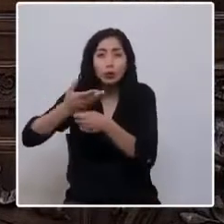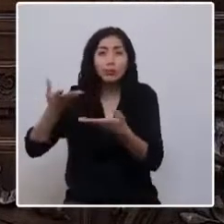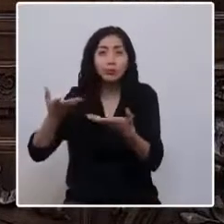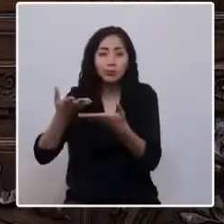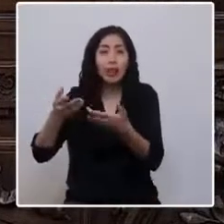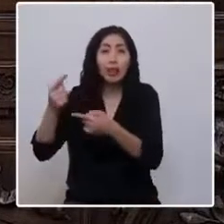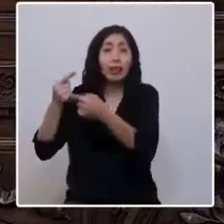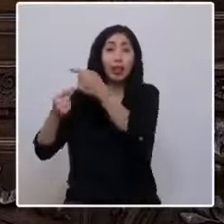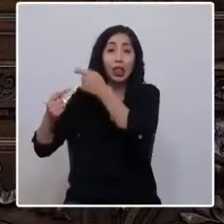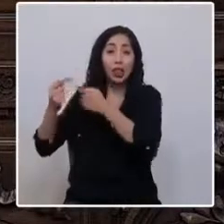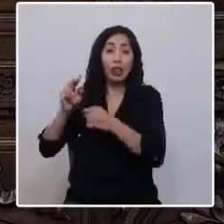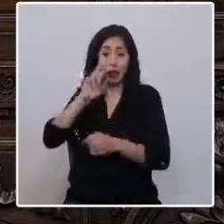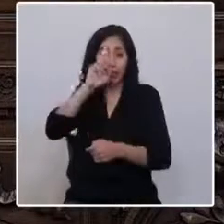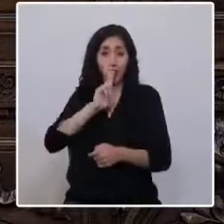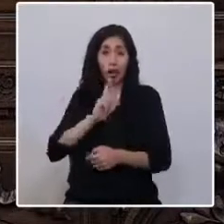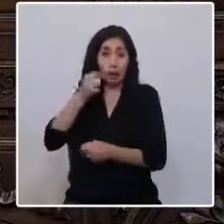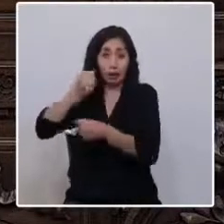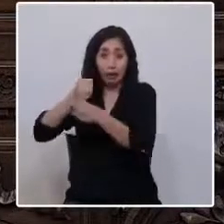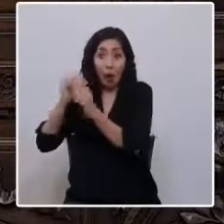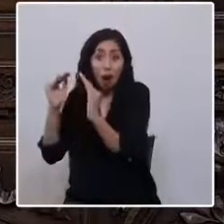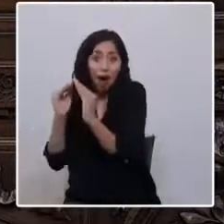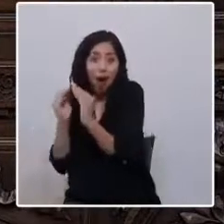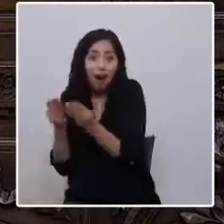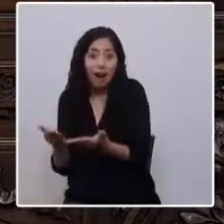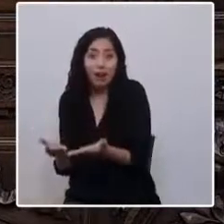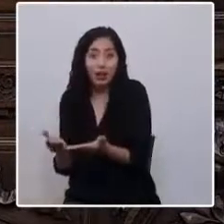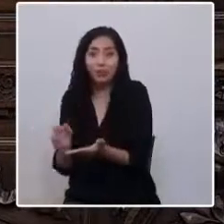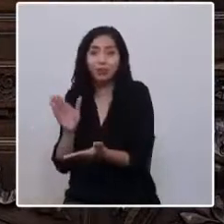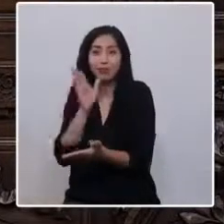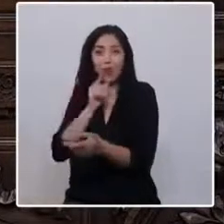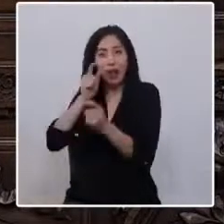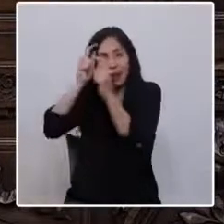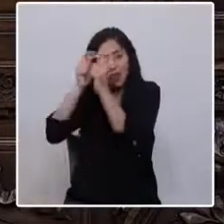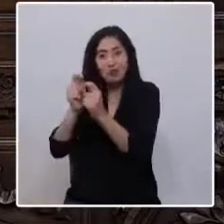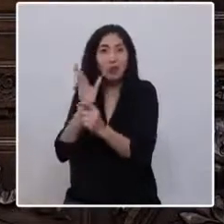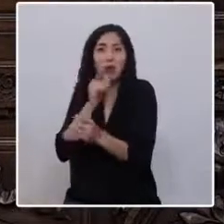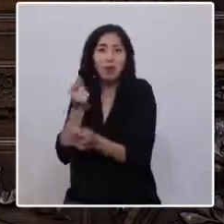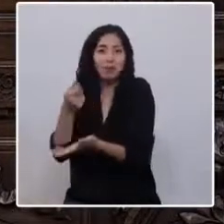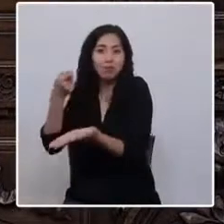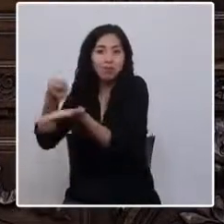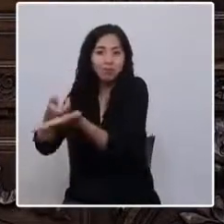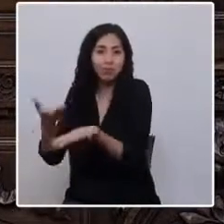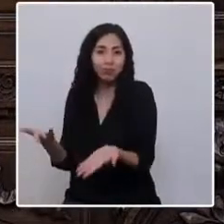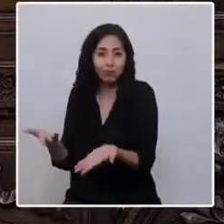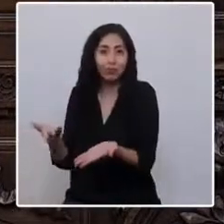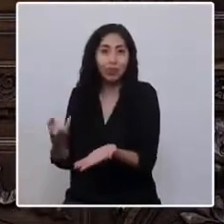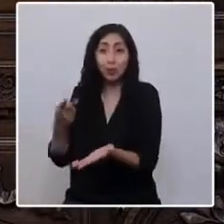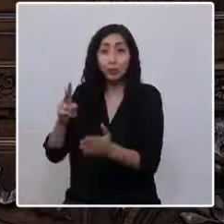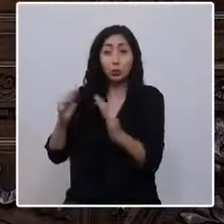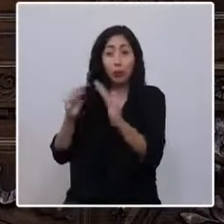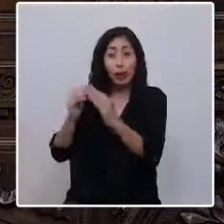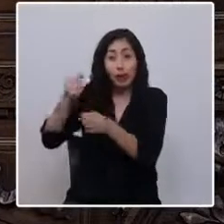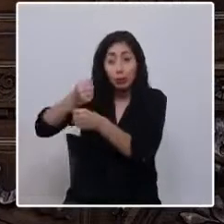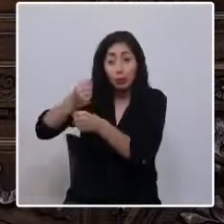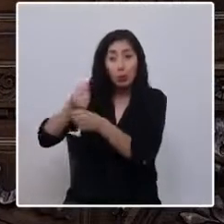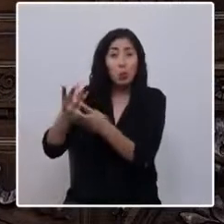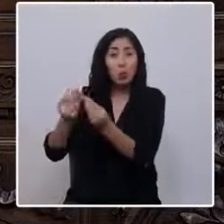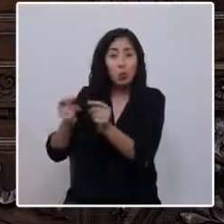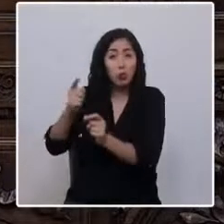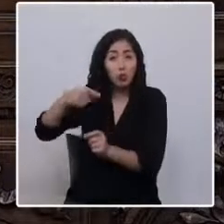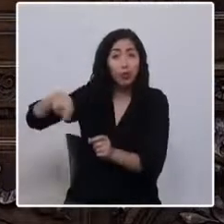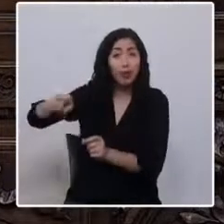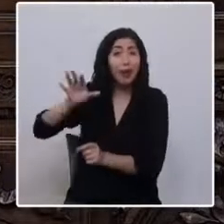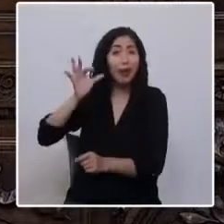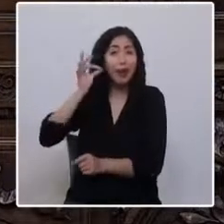de trabajo doméstico y de cuidados, no reconocido ni remunerado, ejercido en sus hogares donde además cientos de ellas se exponen